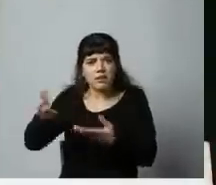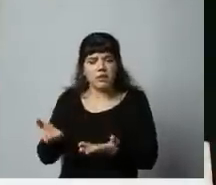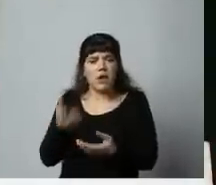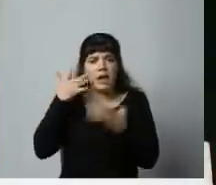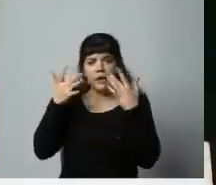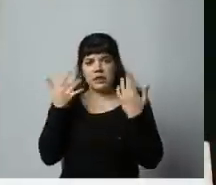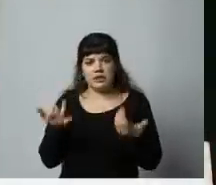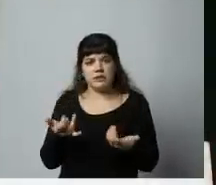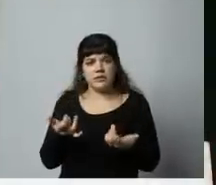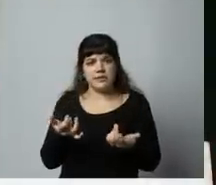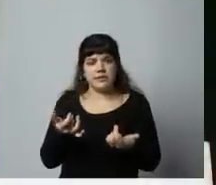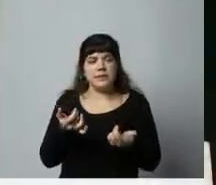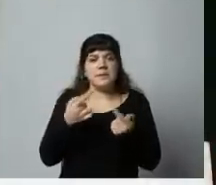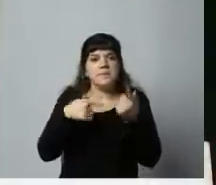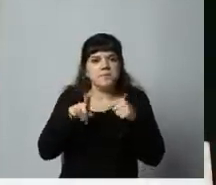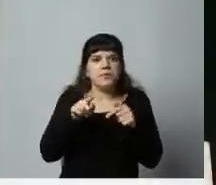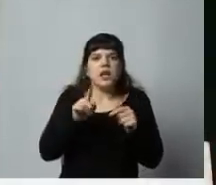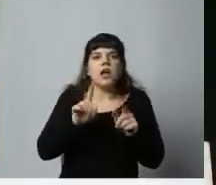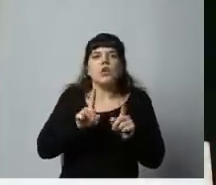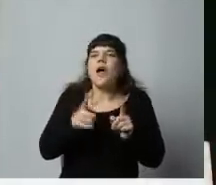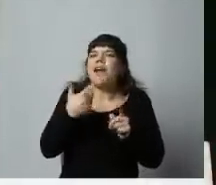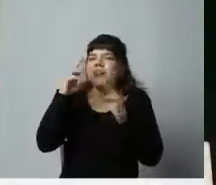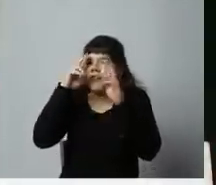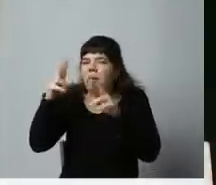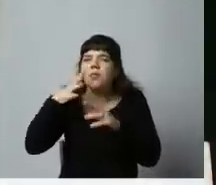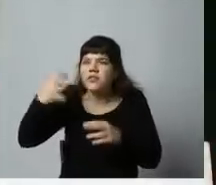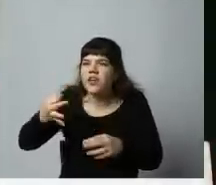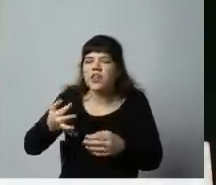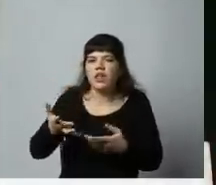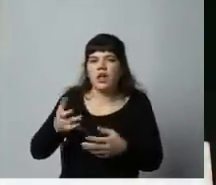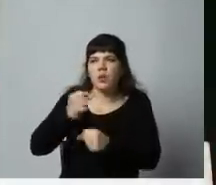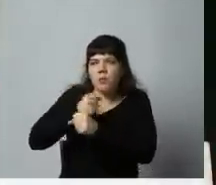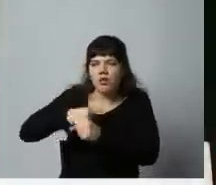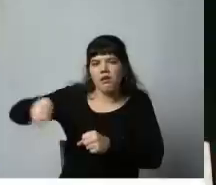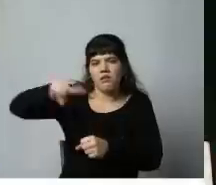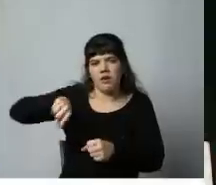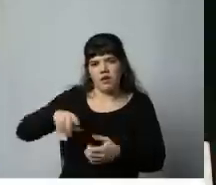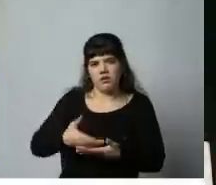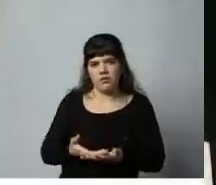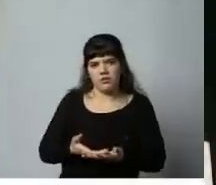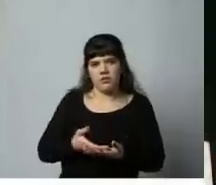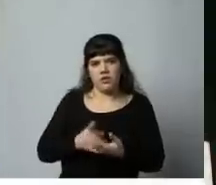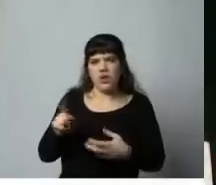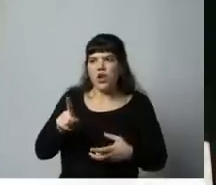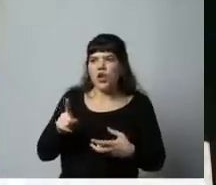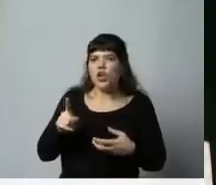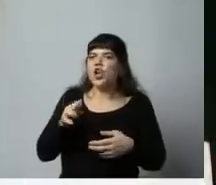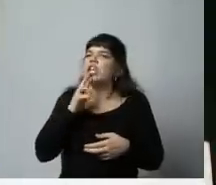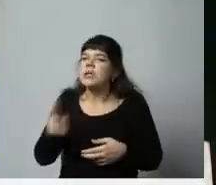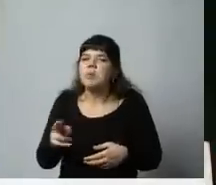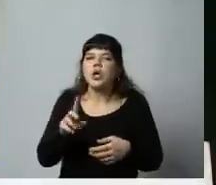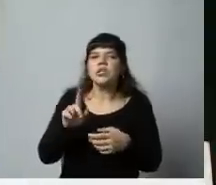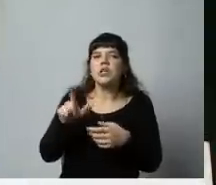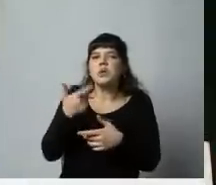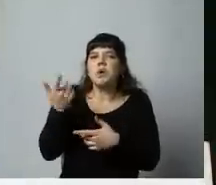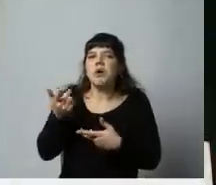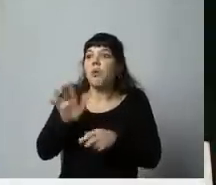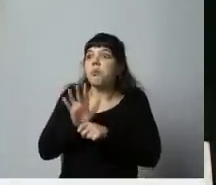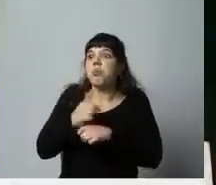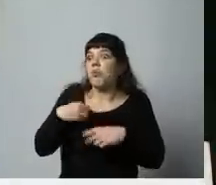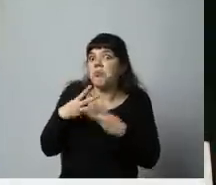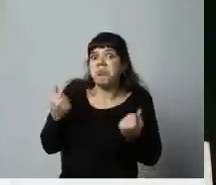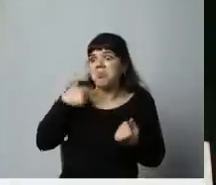lo que nosotros sentimos y lo que no hay es un respeto social como trabajadores donde no te reciben no te contestan no existimos